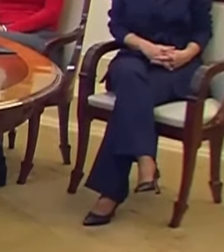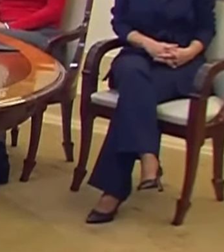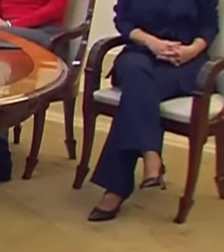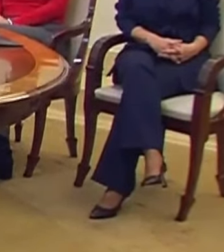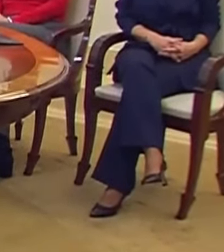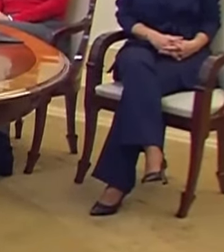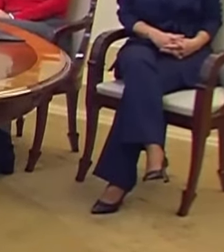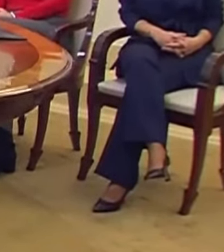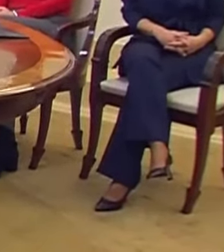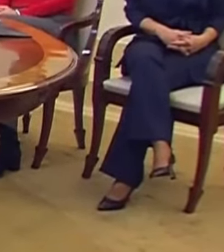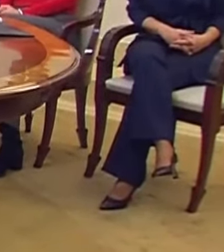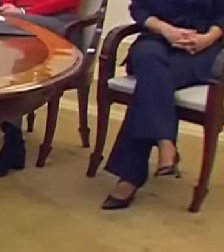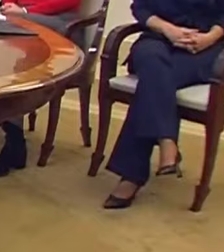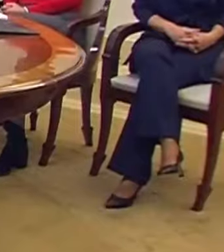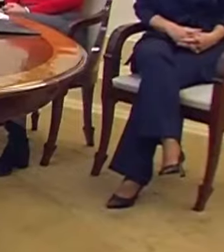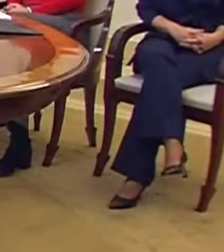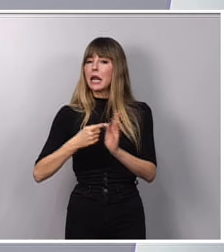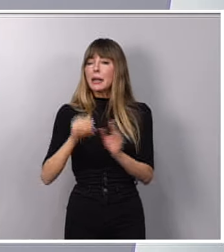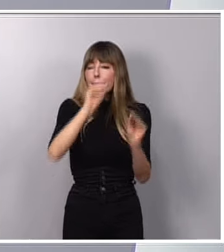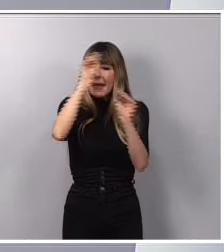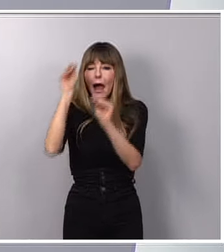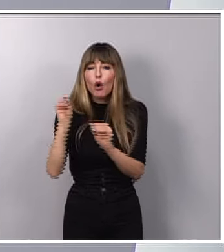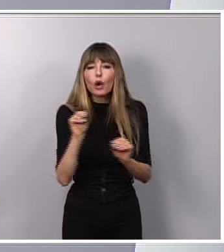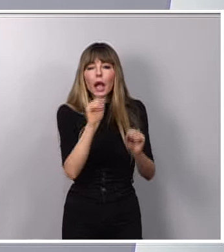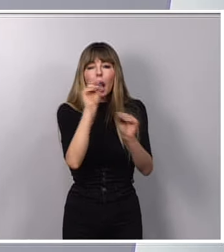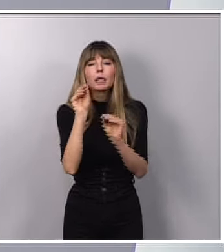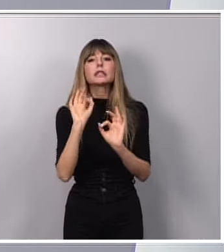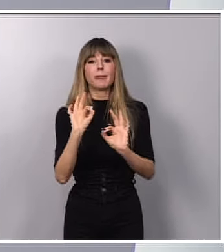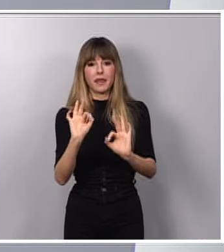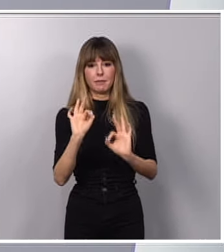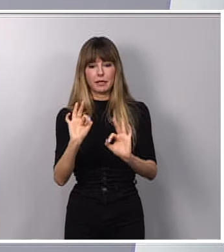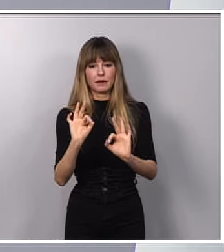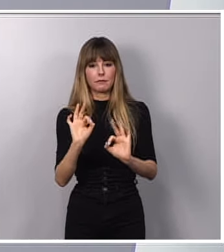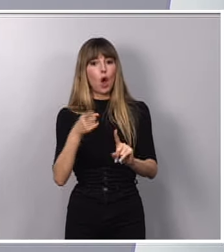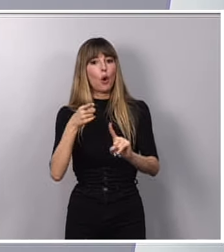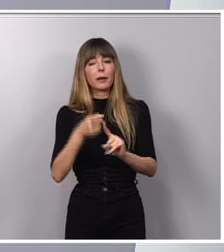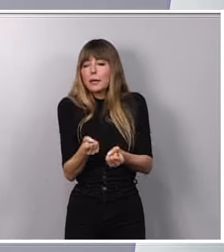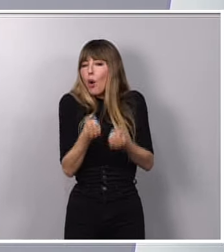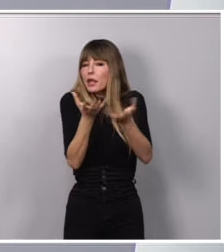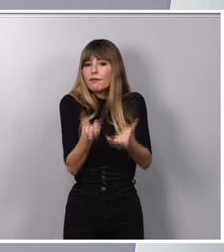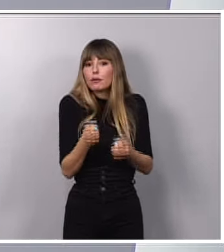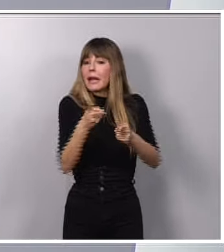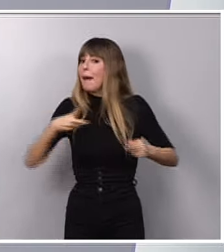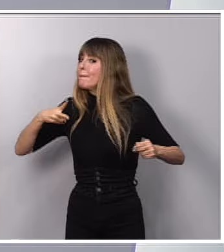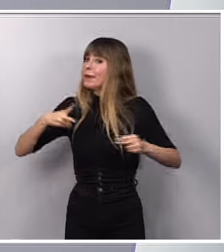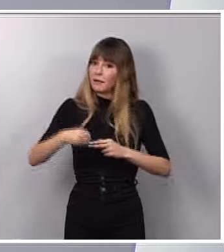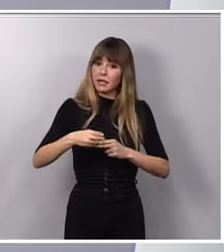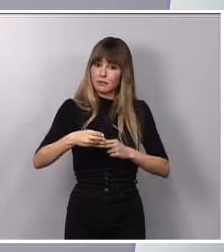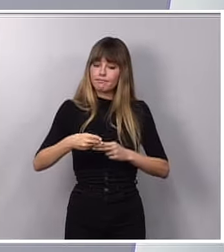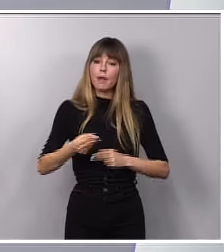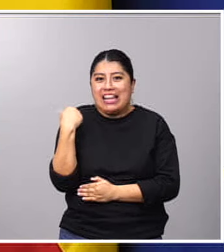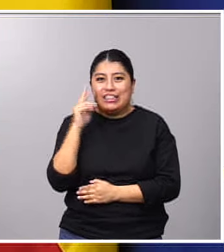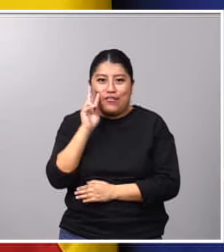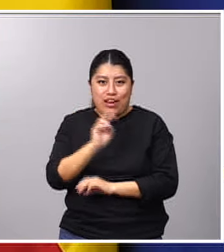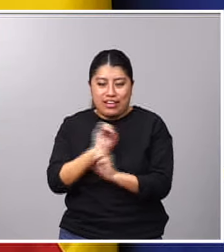pero sobre todo es una ley pedagógica, es una ley que trata de informar y de prevenir ese desperdicio